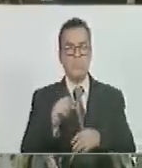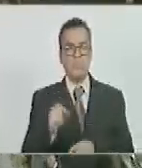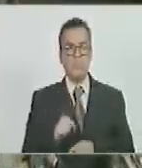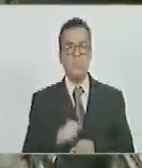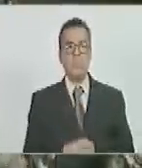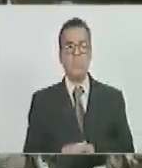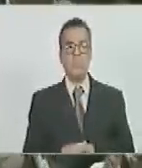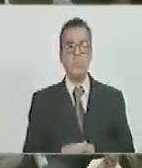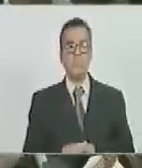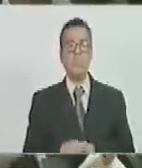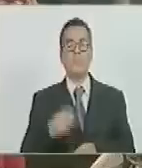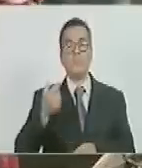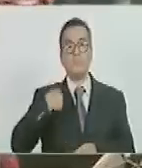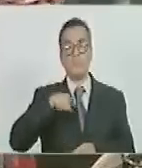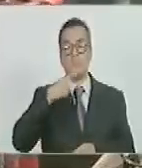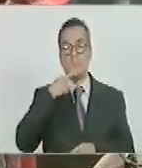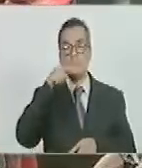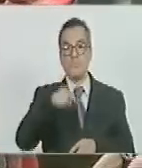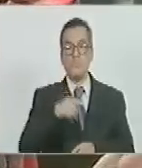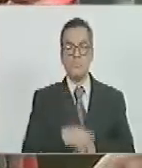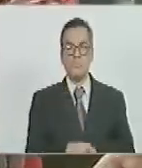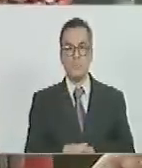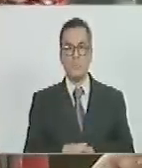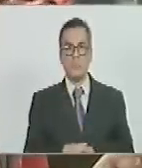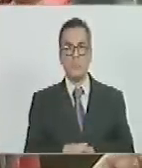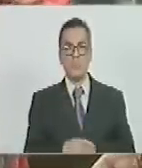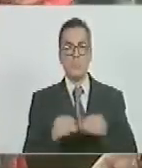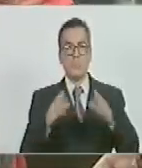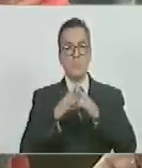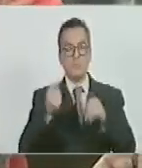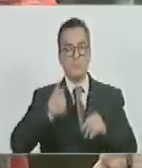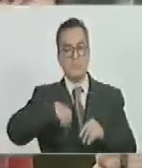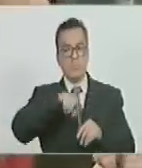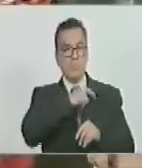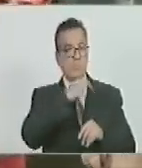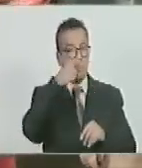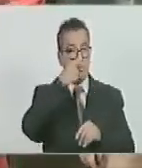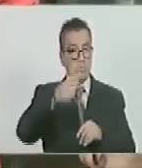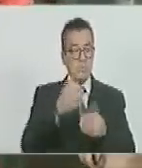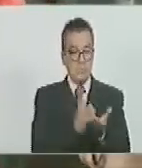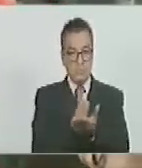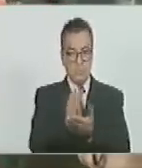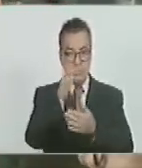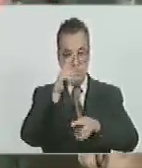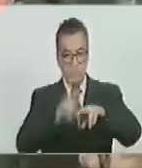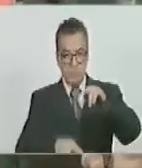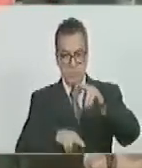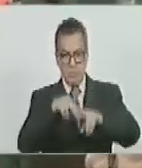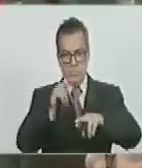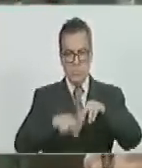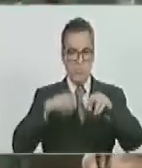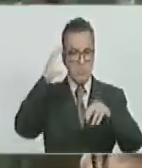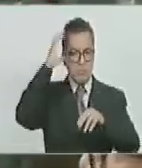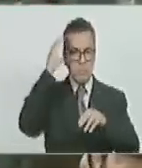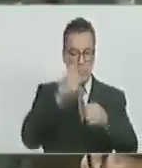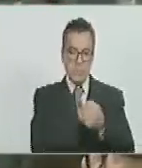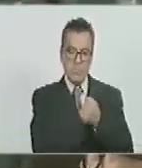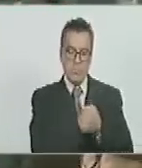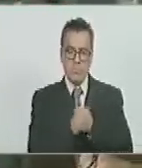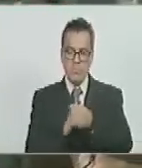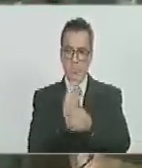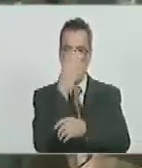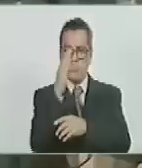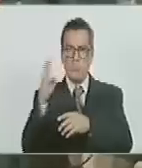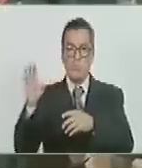tierra. Por eso, desde aquí le decimos a todos nuestros pueblos indígenas que sigamos cultivando esta conciencia de amor a la